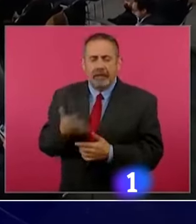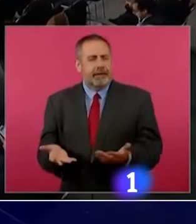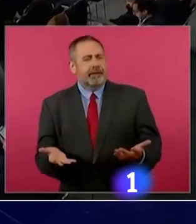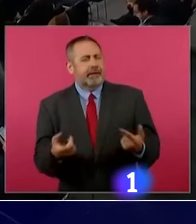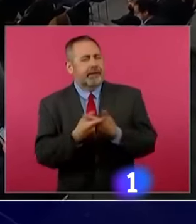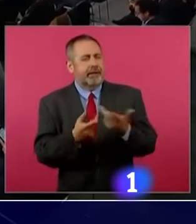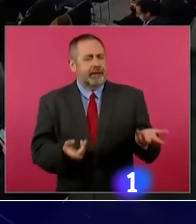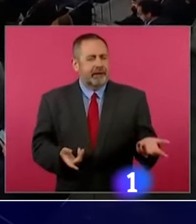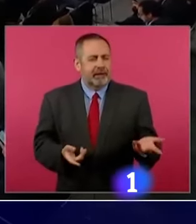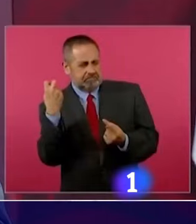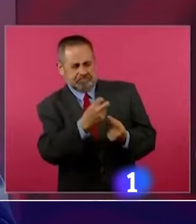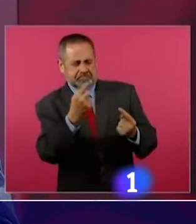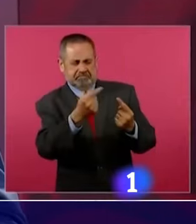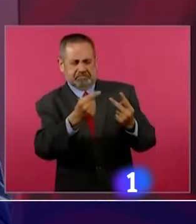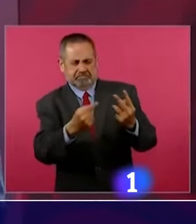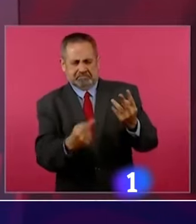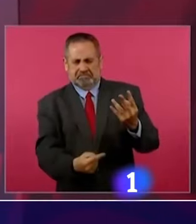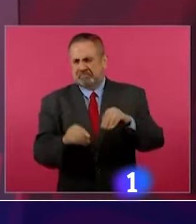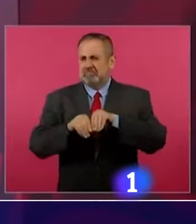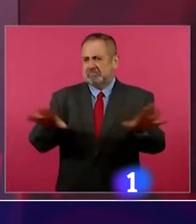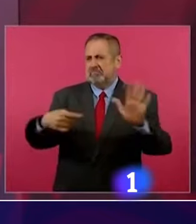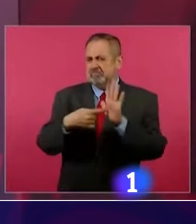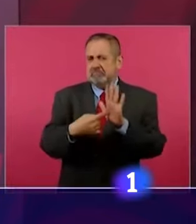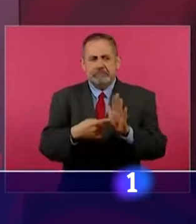de prensa matutinas no para bien